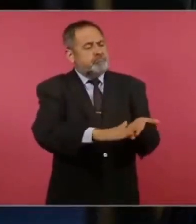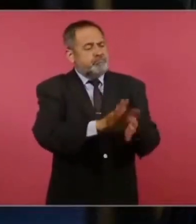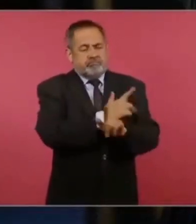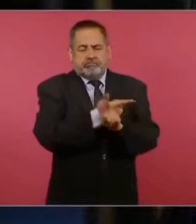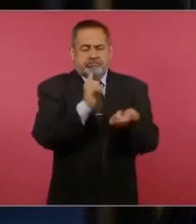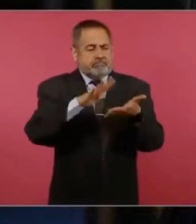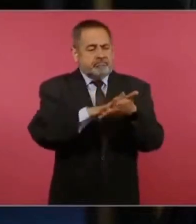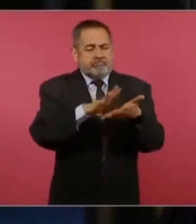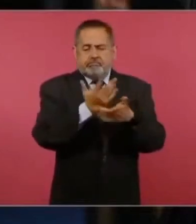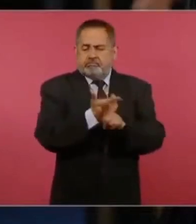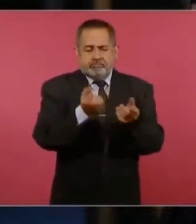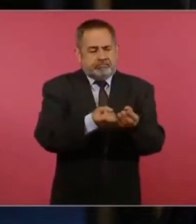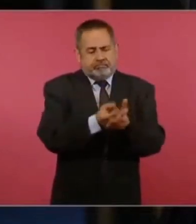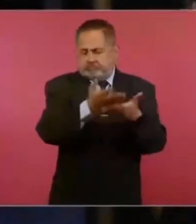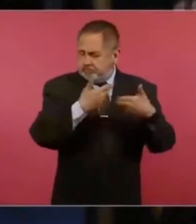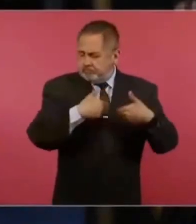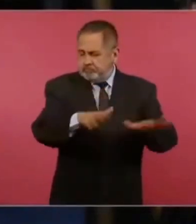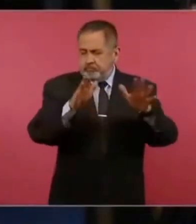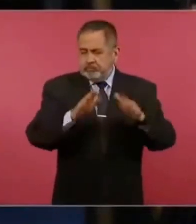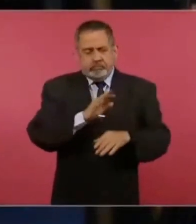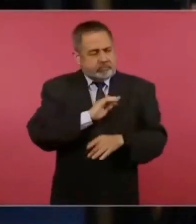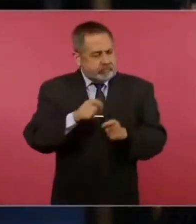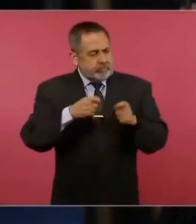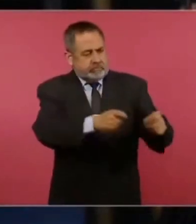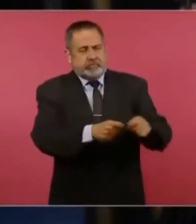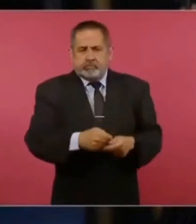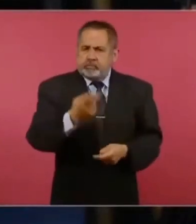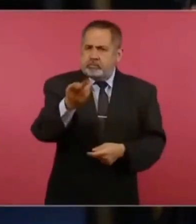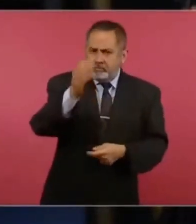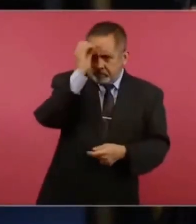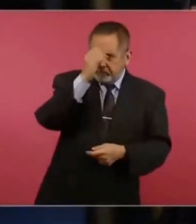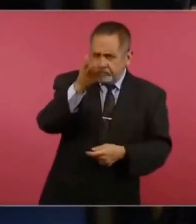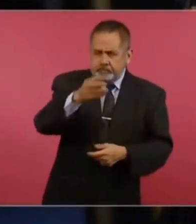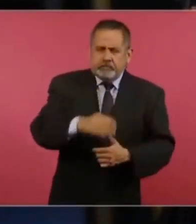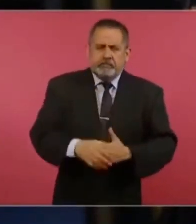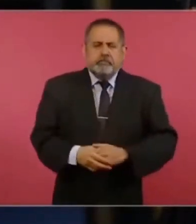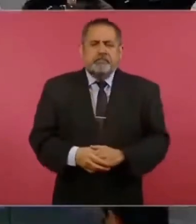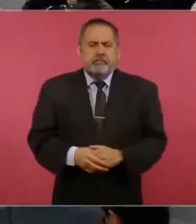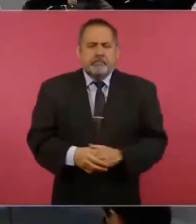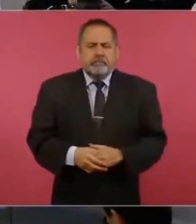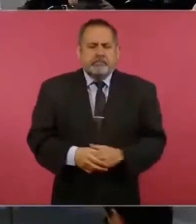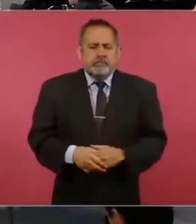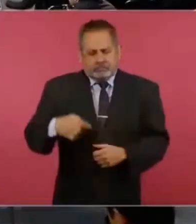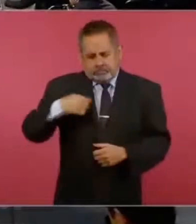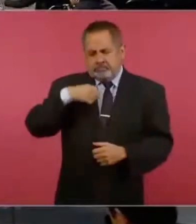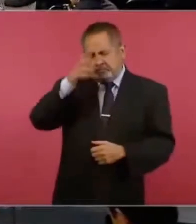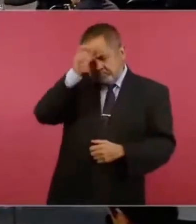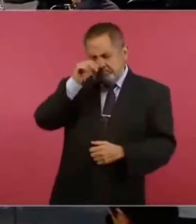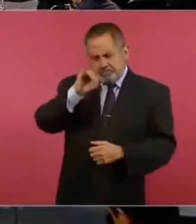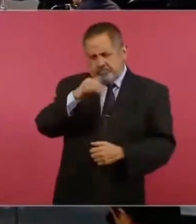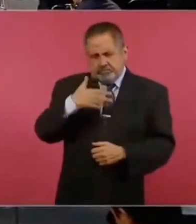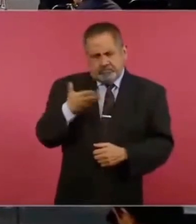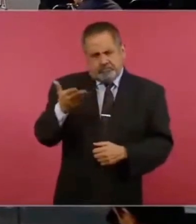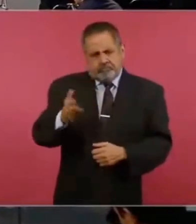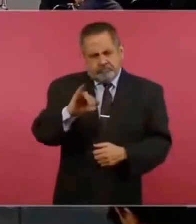para esclarecer los hechos. ¿Qué opinión le merece, presidente? Yo apoyo esa iniciativa.